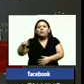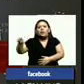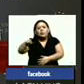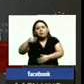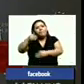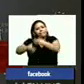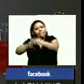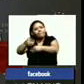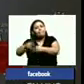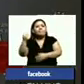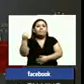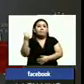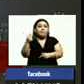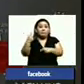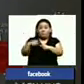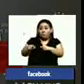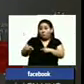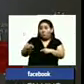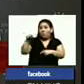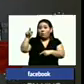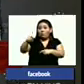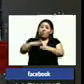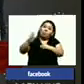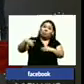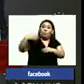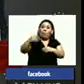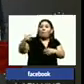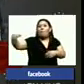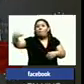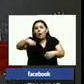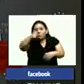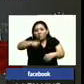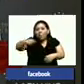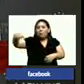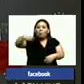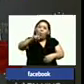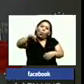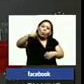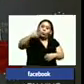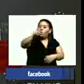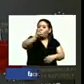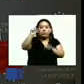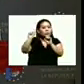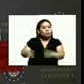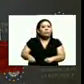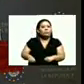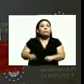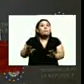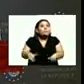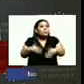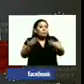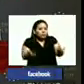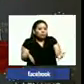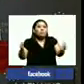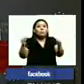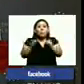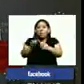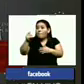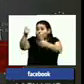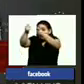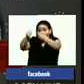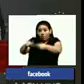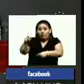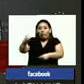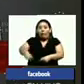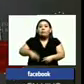trámites. Pero eso de que vamos a pagar lo de cuotas o lo vamos a pagar el otro año, eso no se puede. Porque además de que ese dinero viene al pueblo